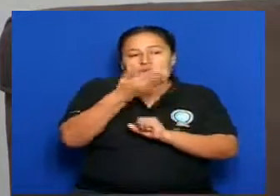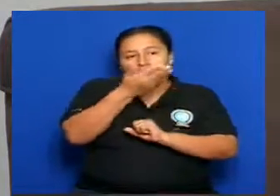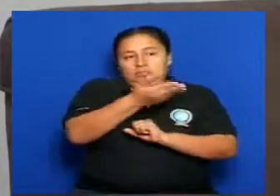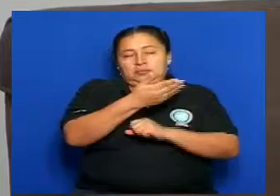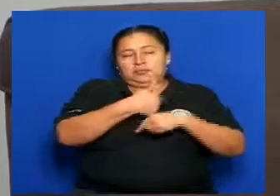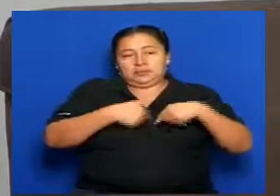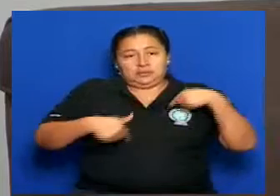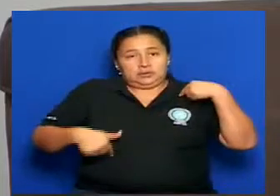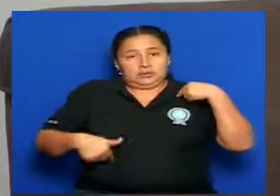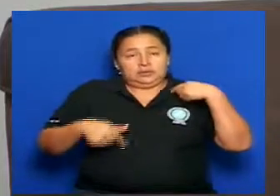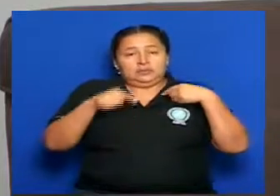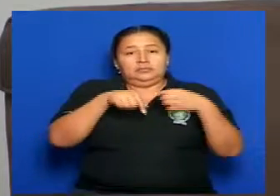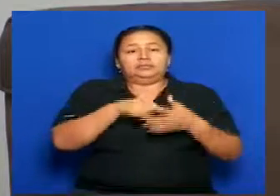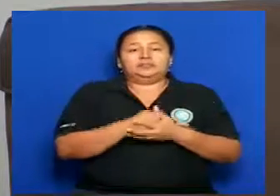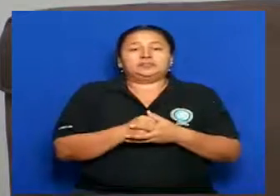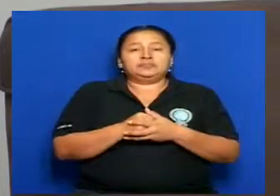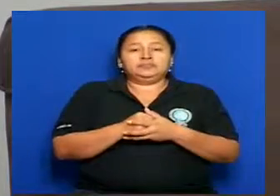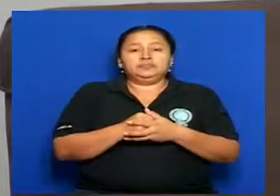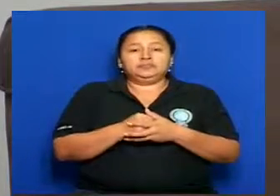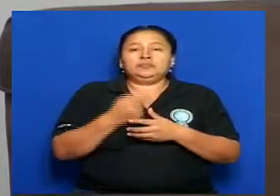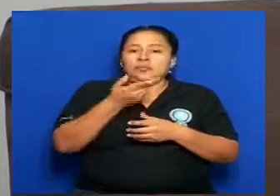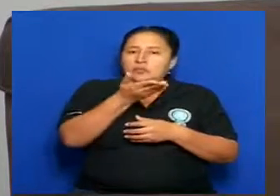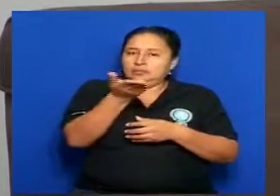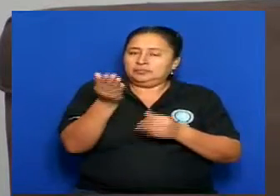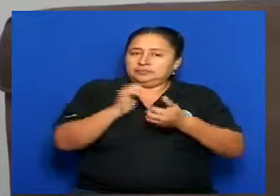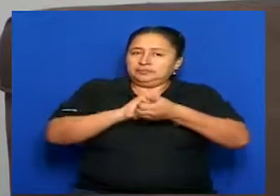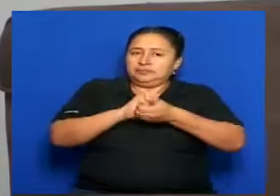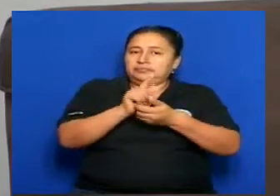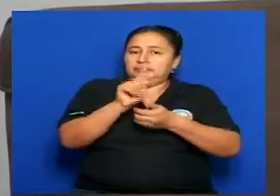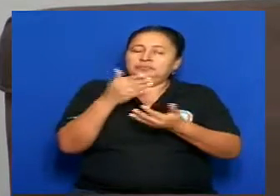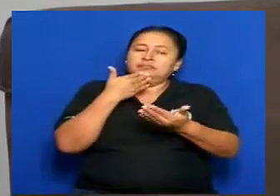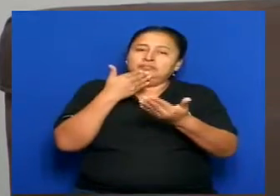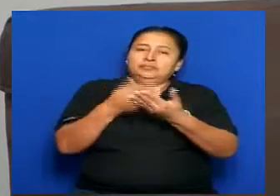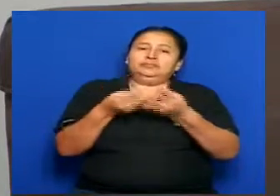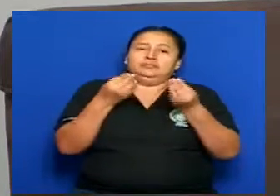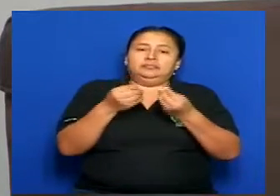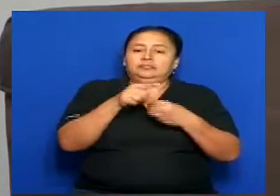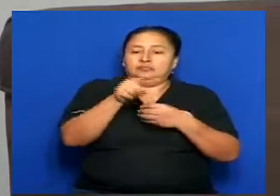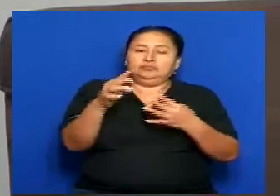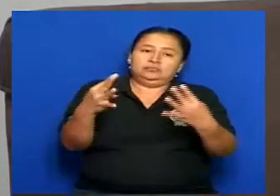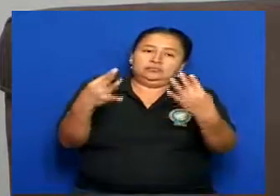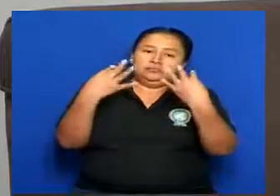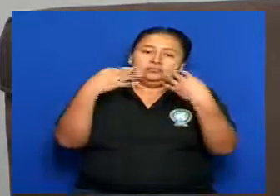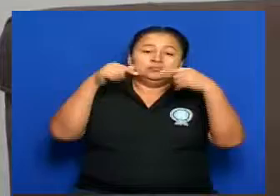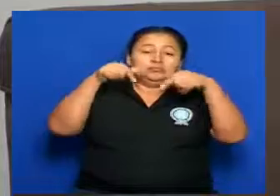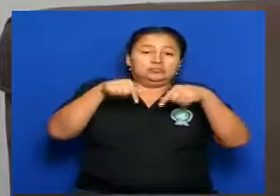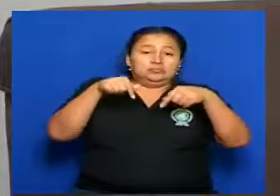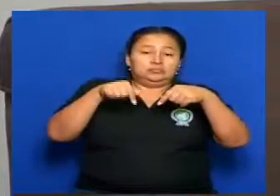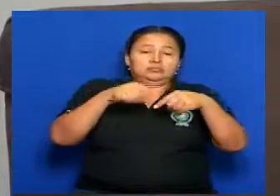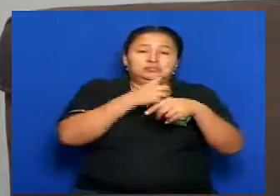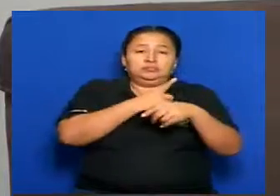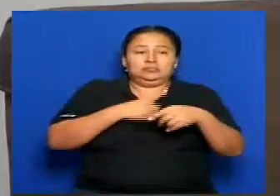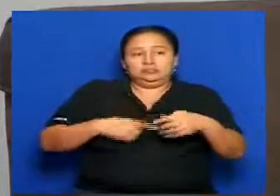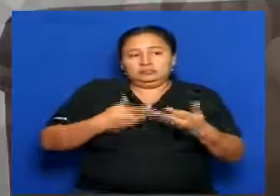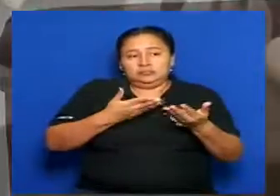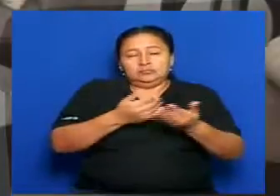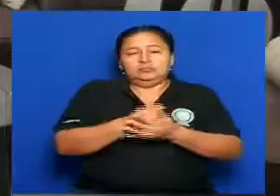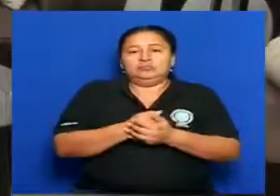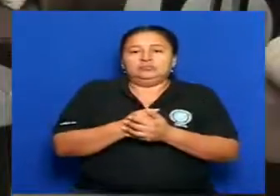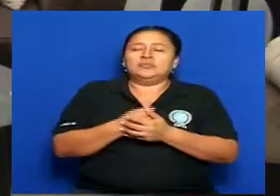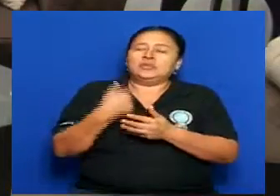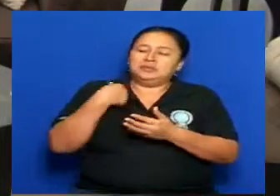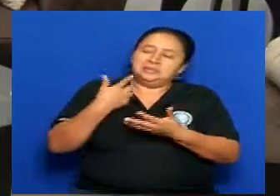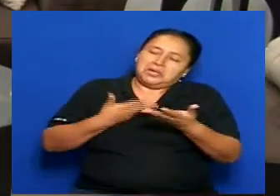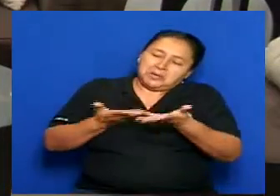dirige a ustedes amigos televidentes le agradecemos por habernos acompañado diputado y